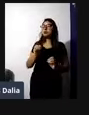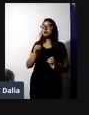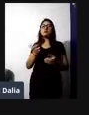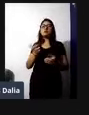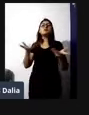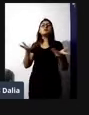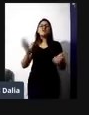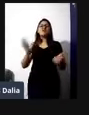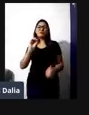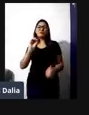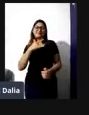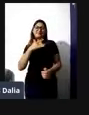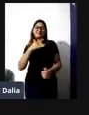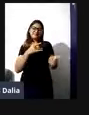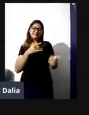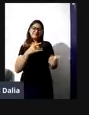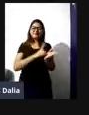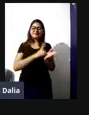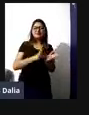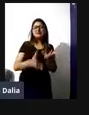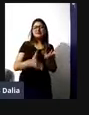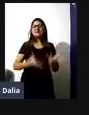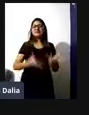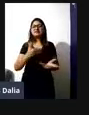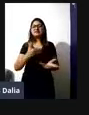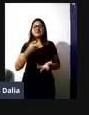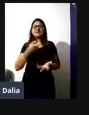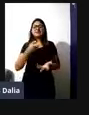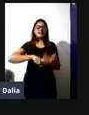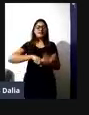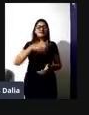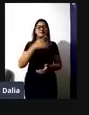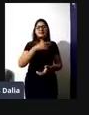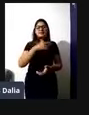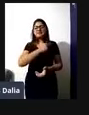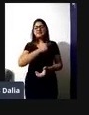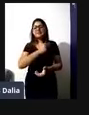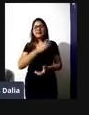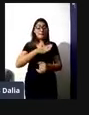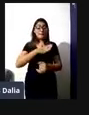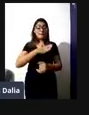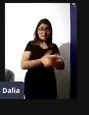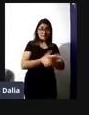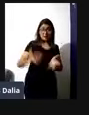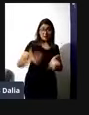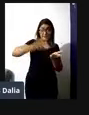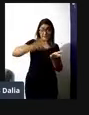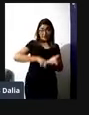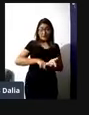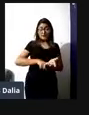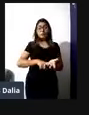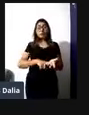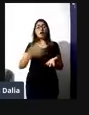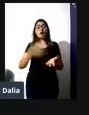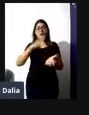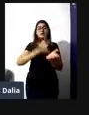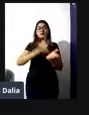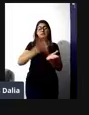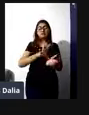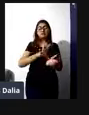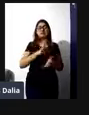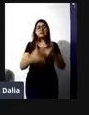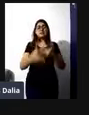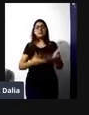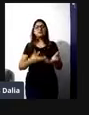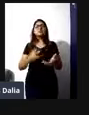dolor que alguien de mi familia pase por una situación así. Estoy segura que no es con mala intención ni porque no